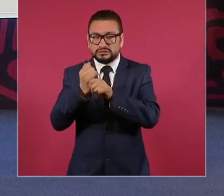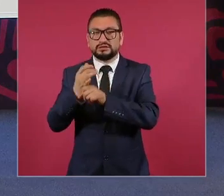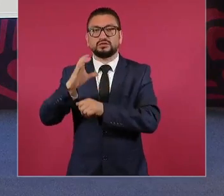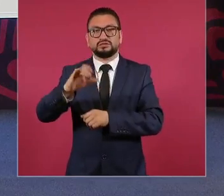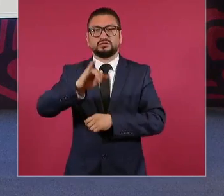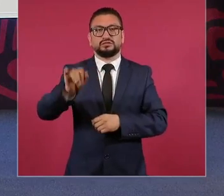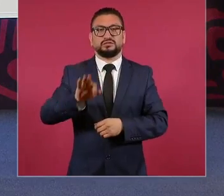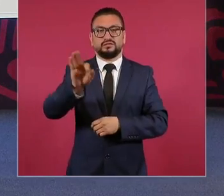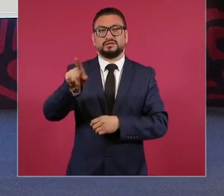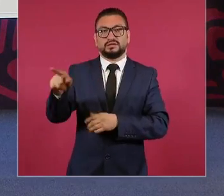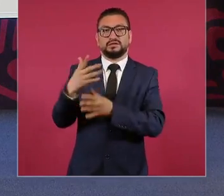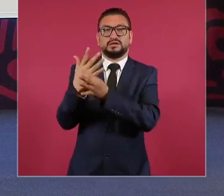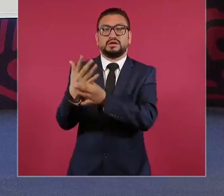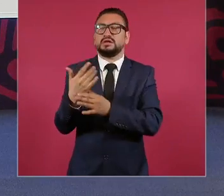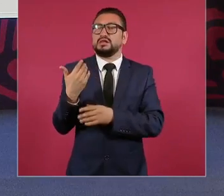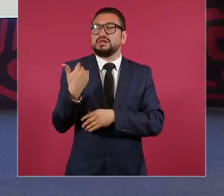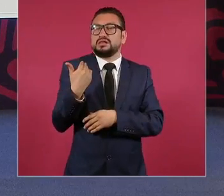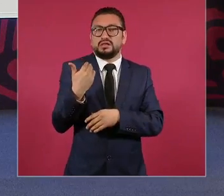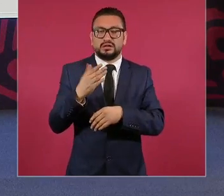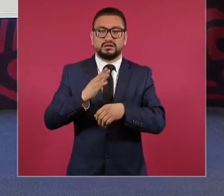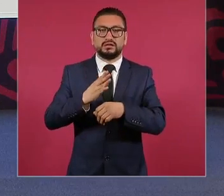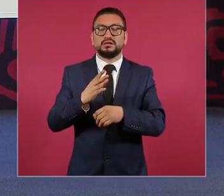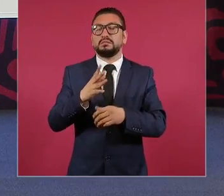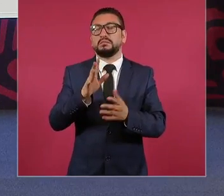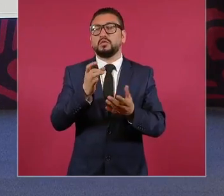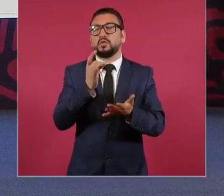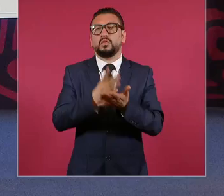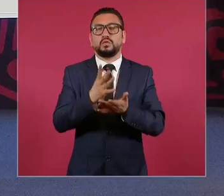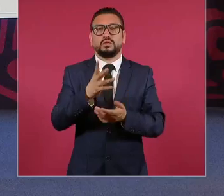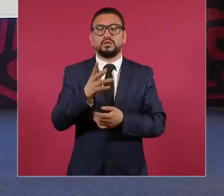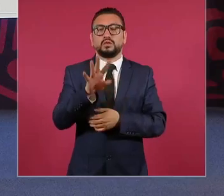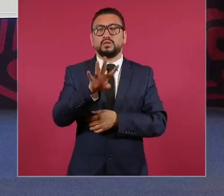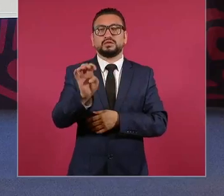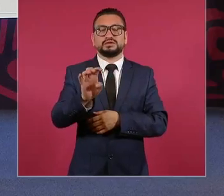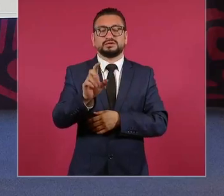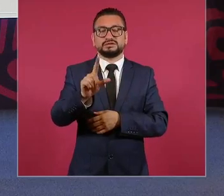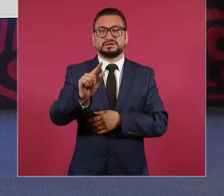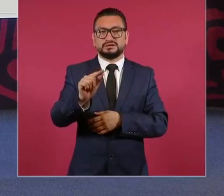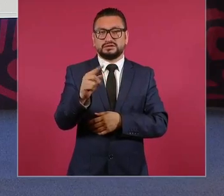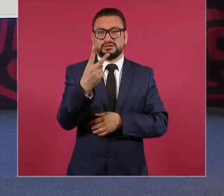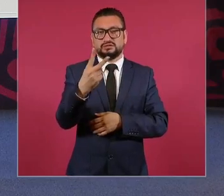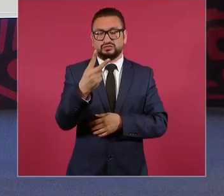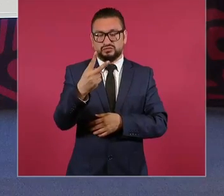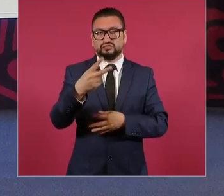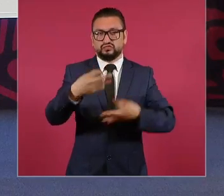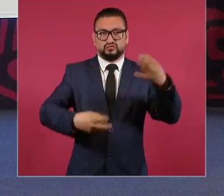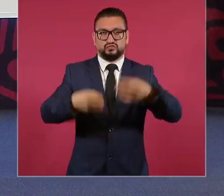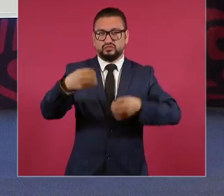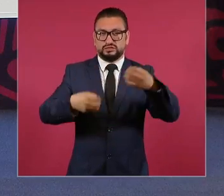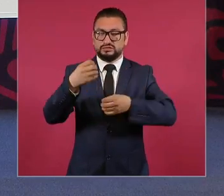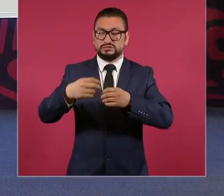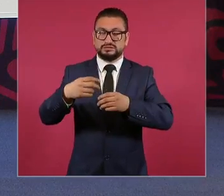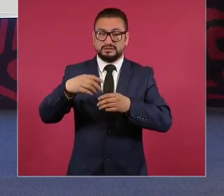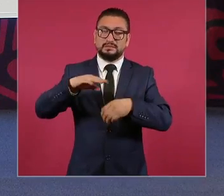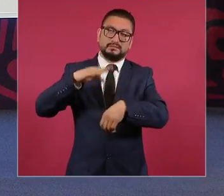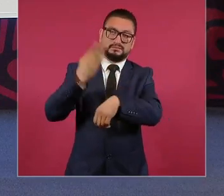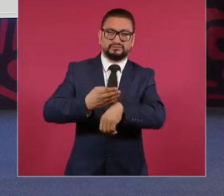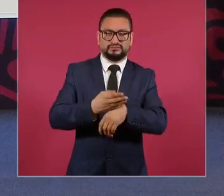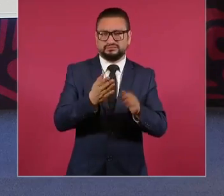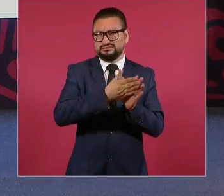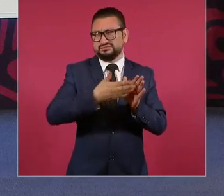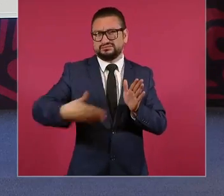Judicatura apenas sancionó a 472 jueces y magistrados en todo este periodo.